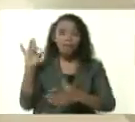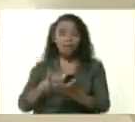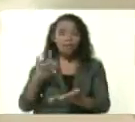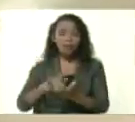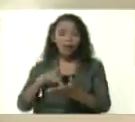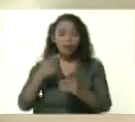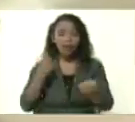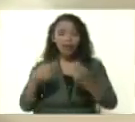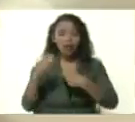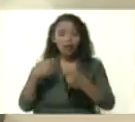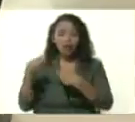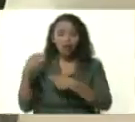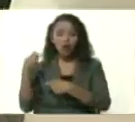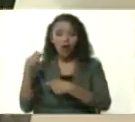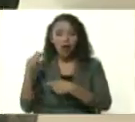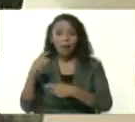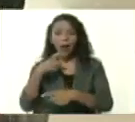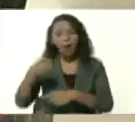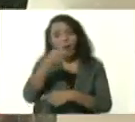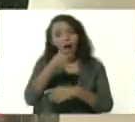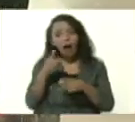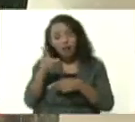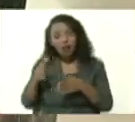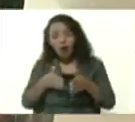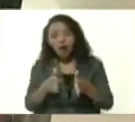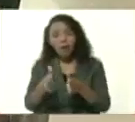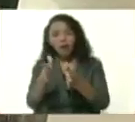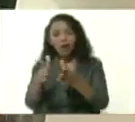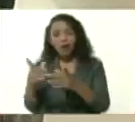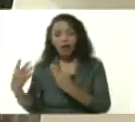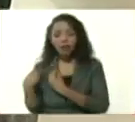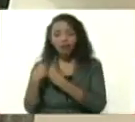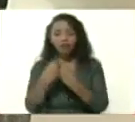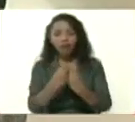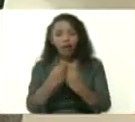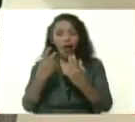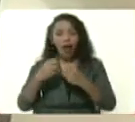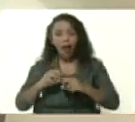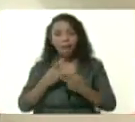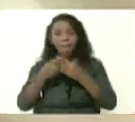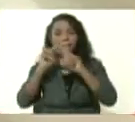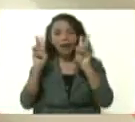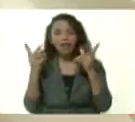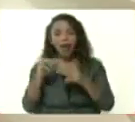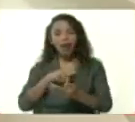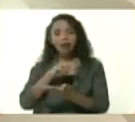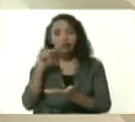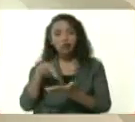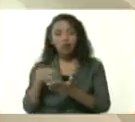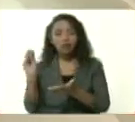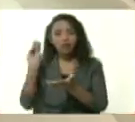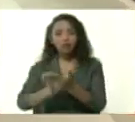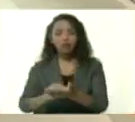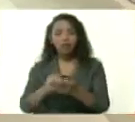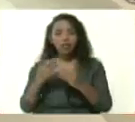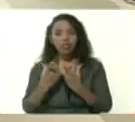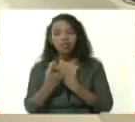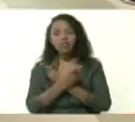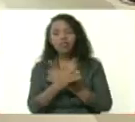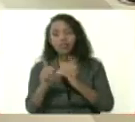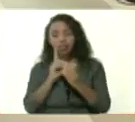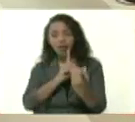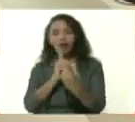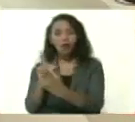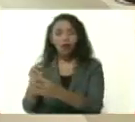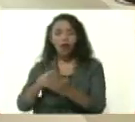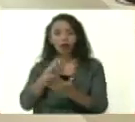negociaciones, todo ello para buscar esos caminos que conlleven a preservar la paz de la nación y establecer ese diálogo político de la